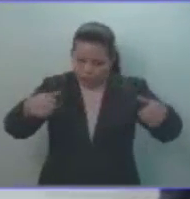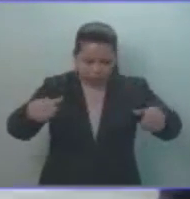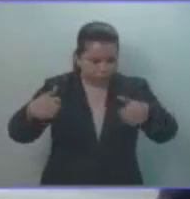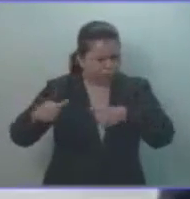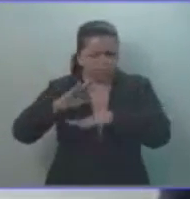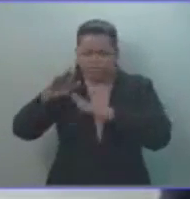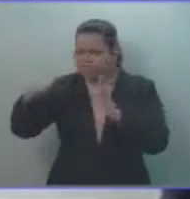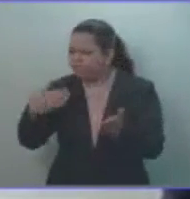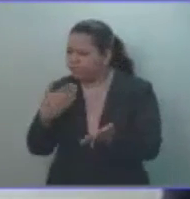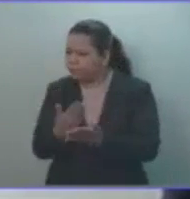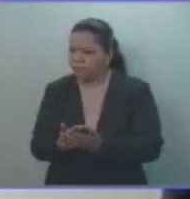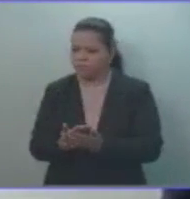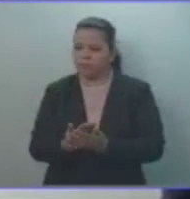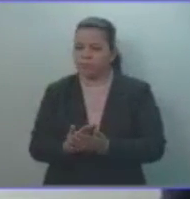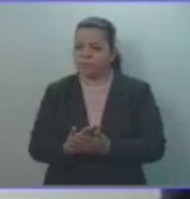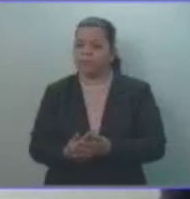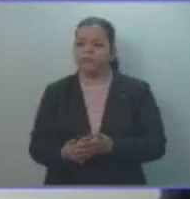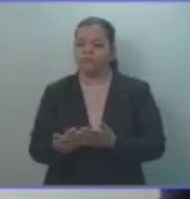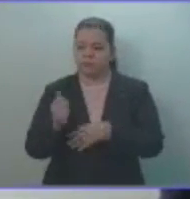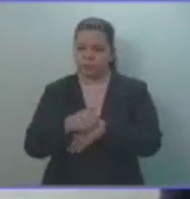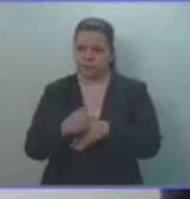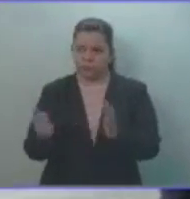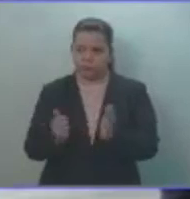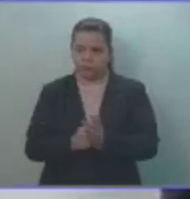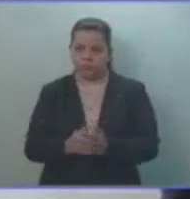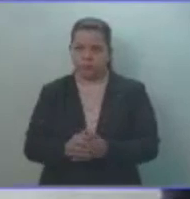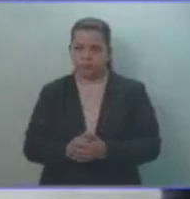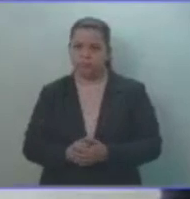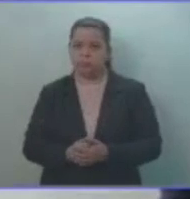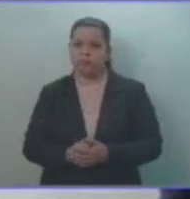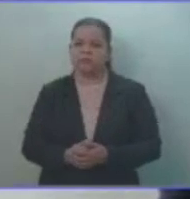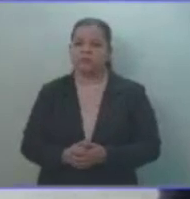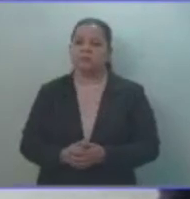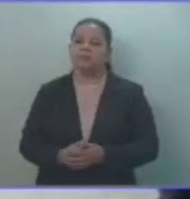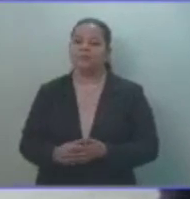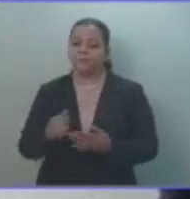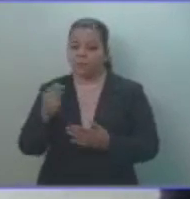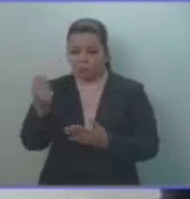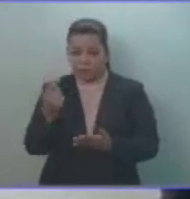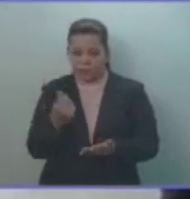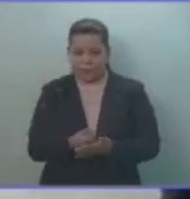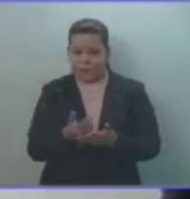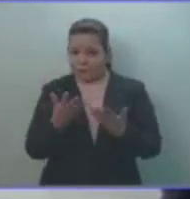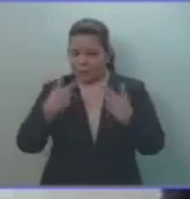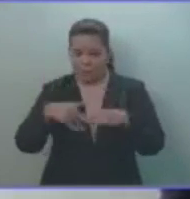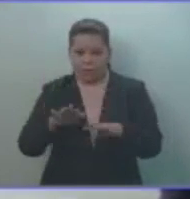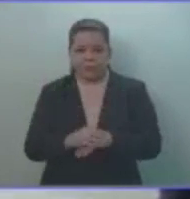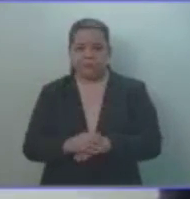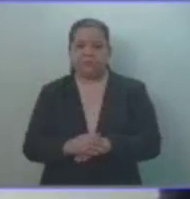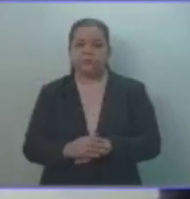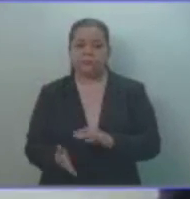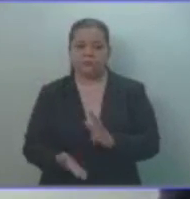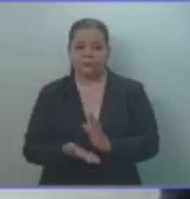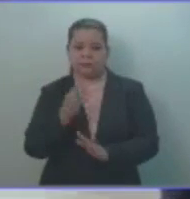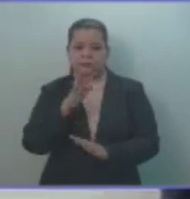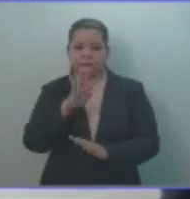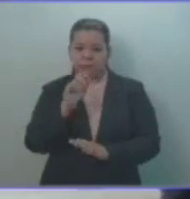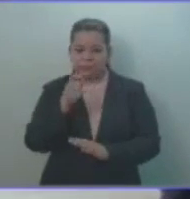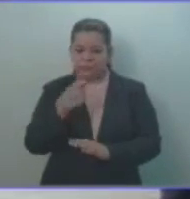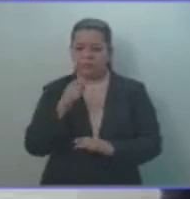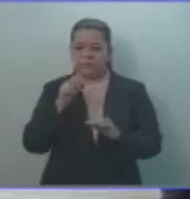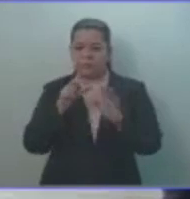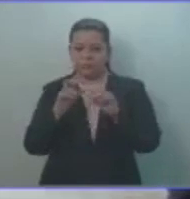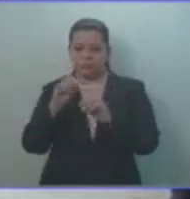todas las representaciones de esta Asamblea Legislativa. Los ingresos corrientes ascenderán a